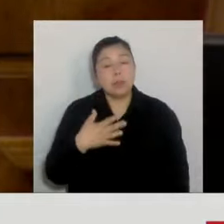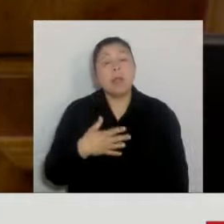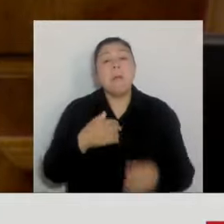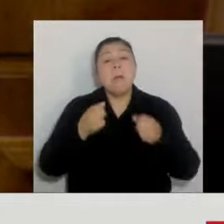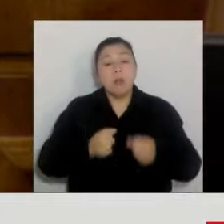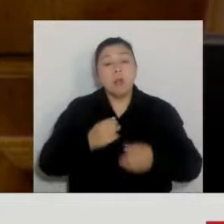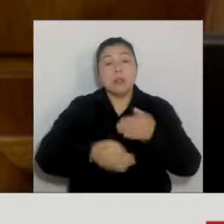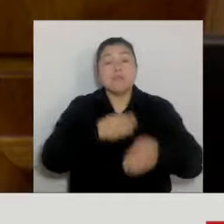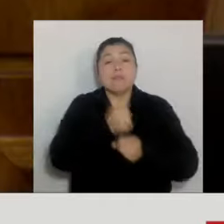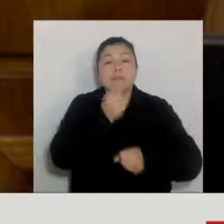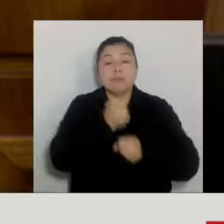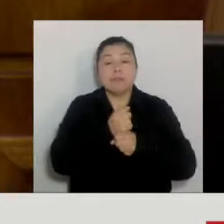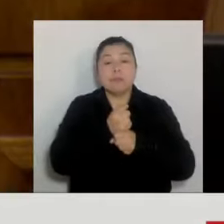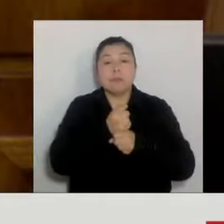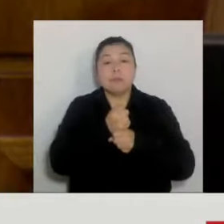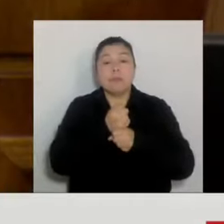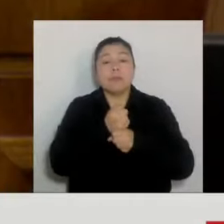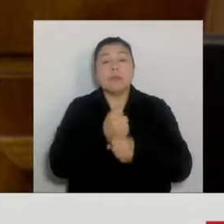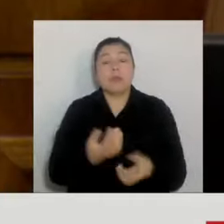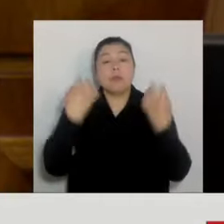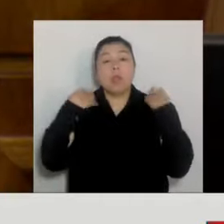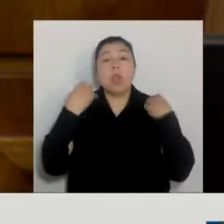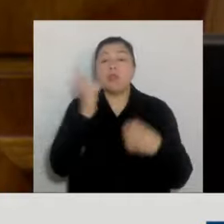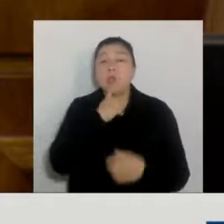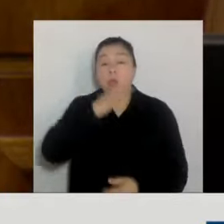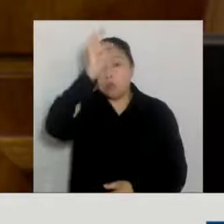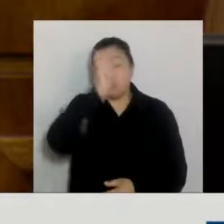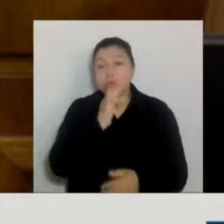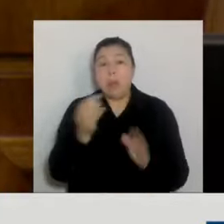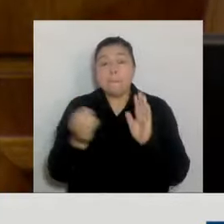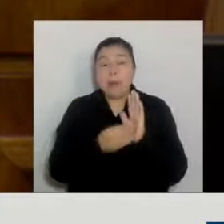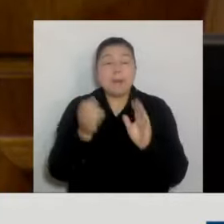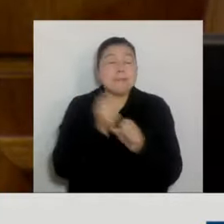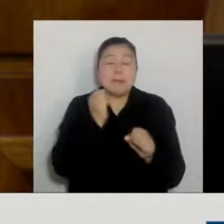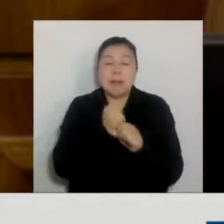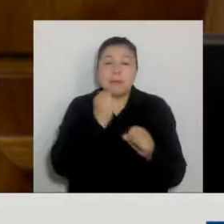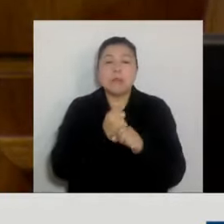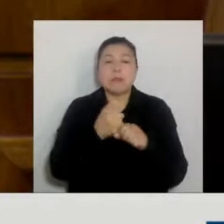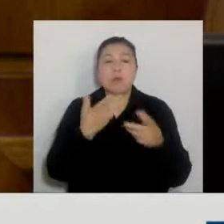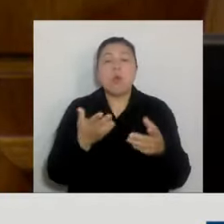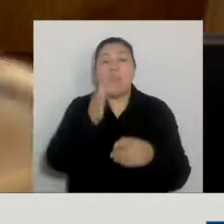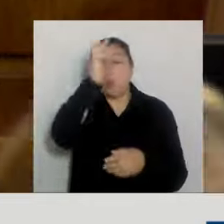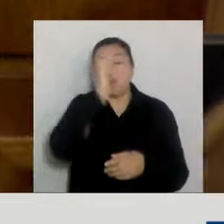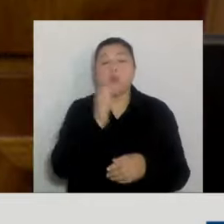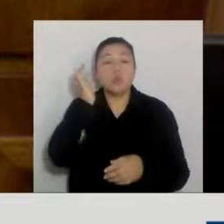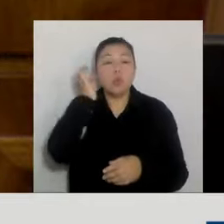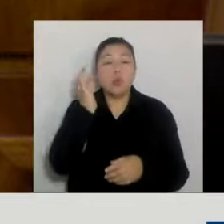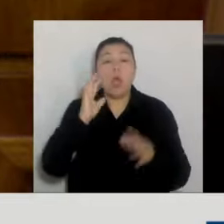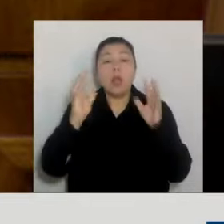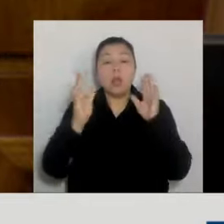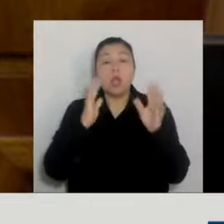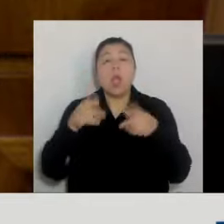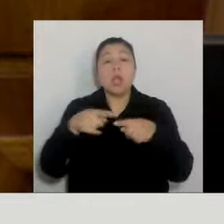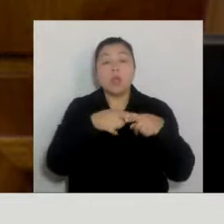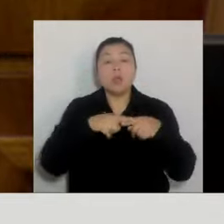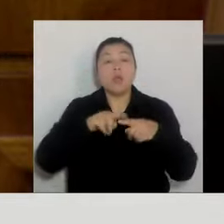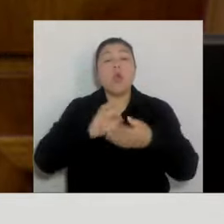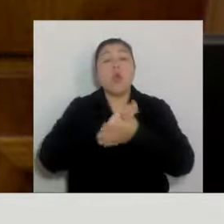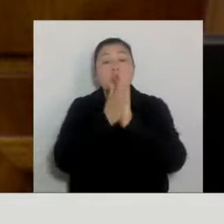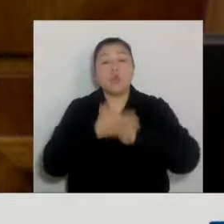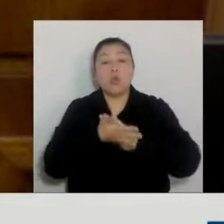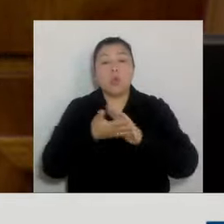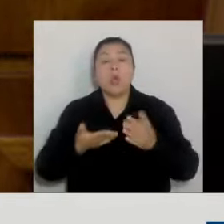labores que se les encomiendan si no tenemos funcionarios sobrecargados y usuarios o personas el medio ambiente y la sociedad toda que recibe eh